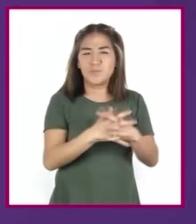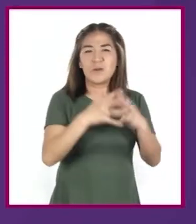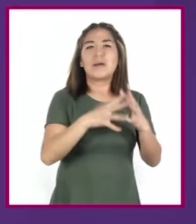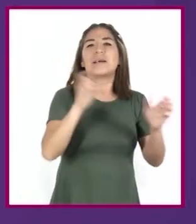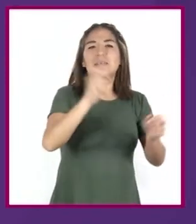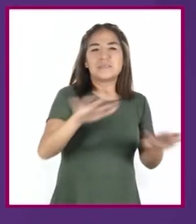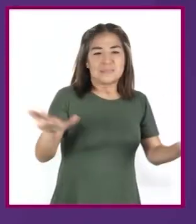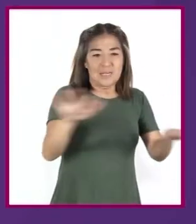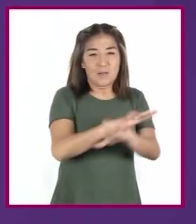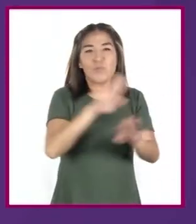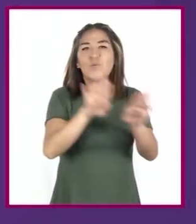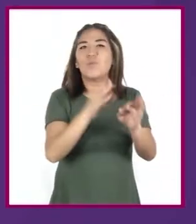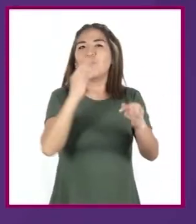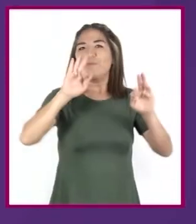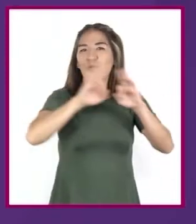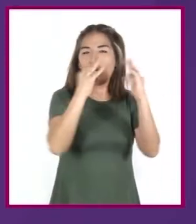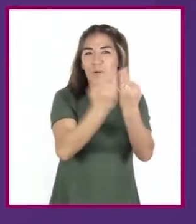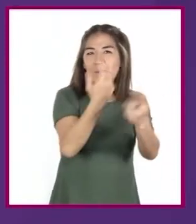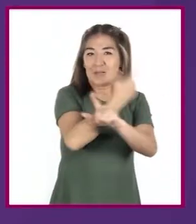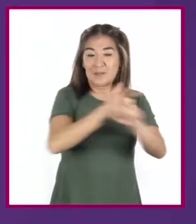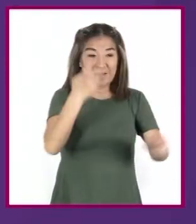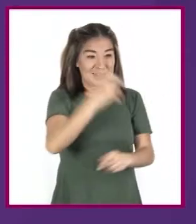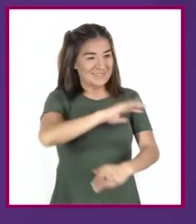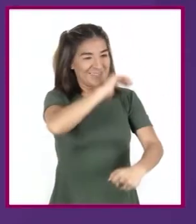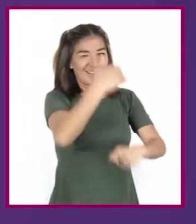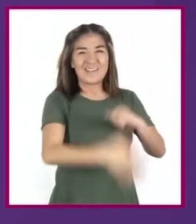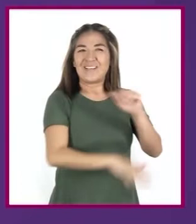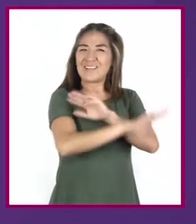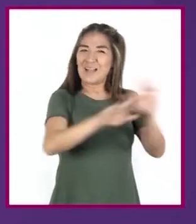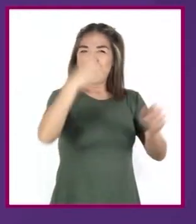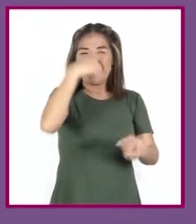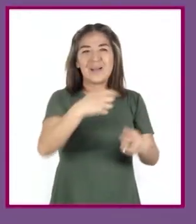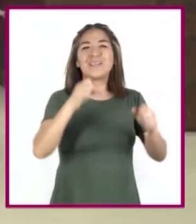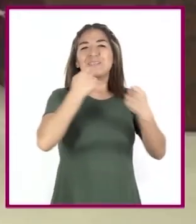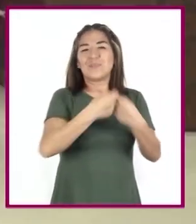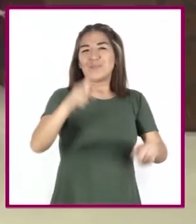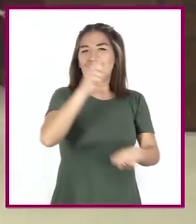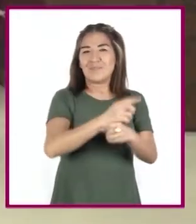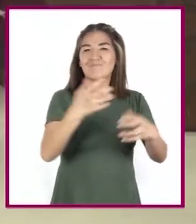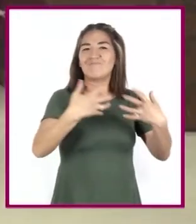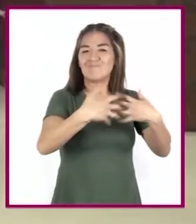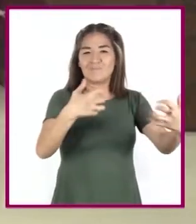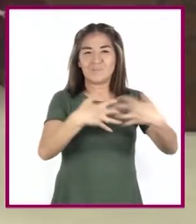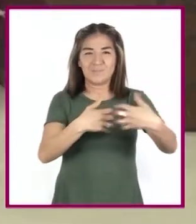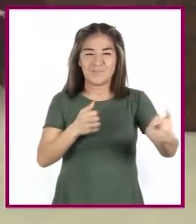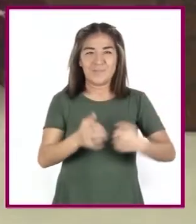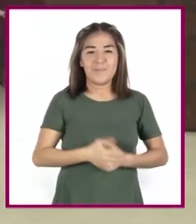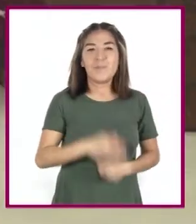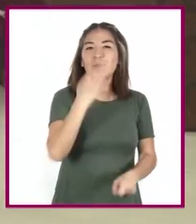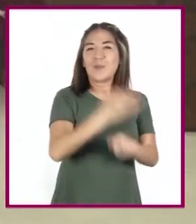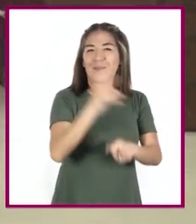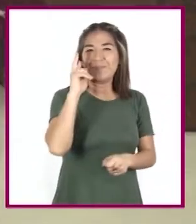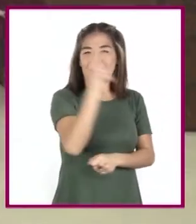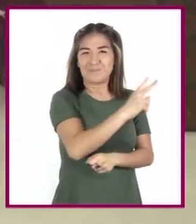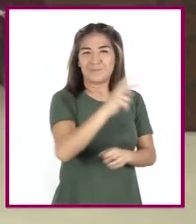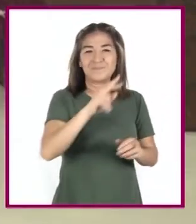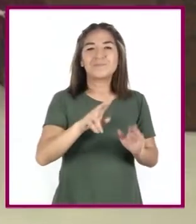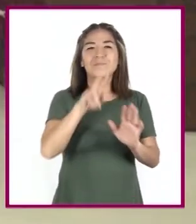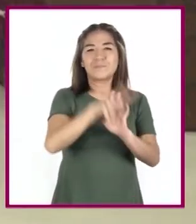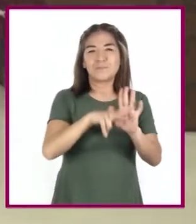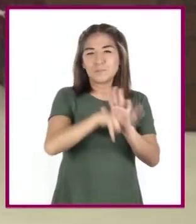reformas liberales no pusieron fin a la división de la sociedad. Como acabamos de ver y escuchar,